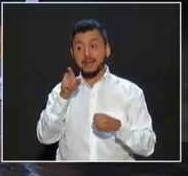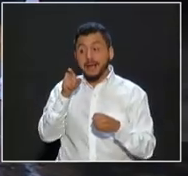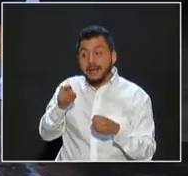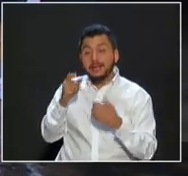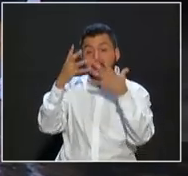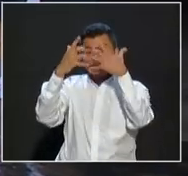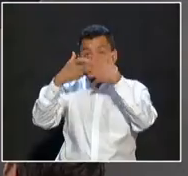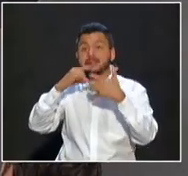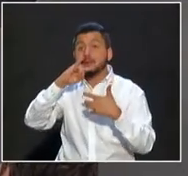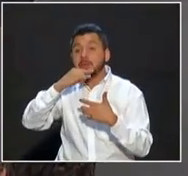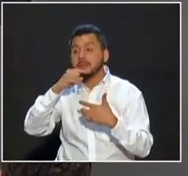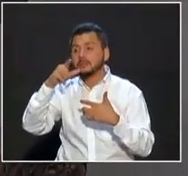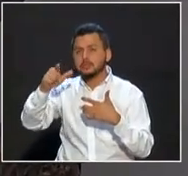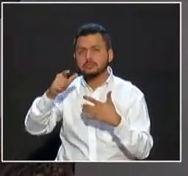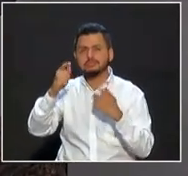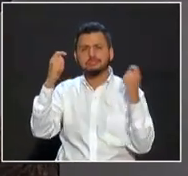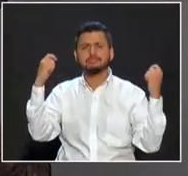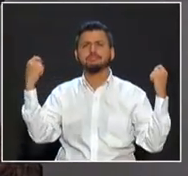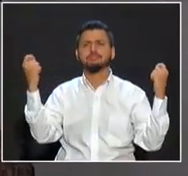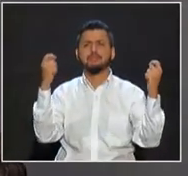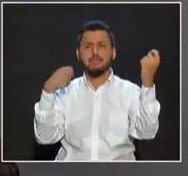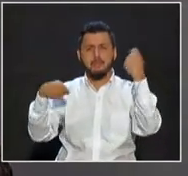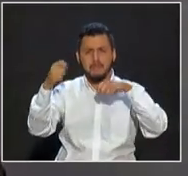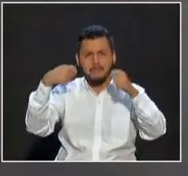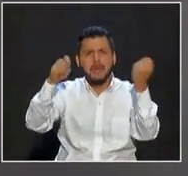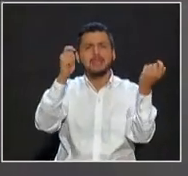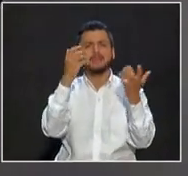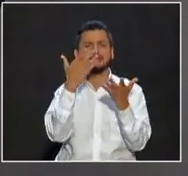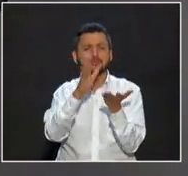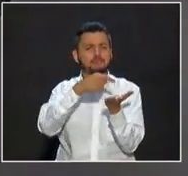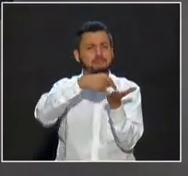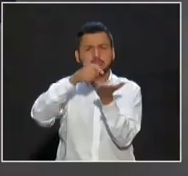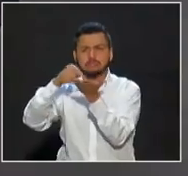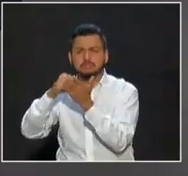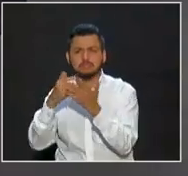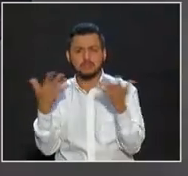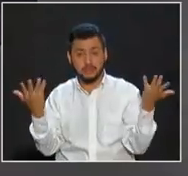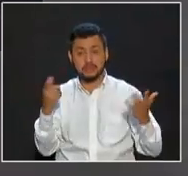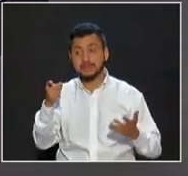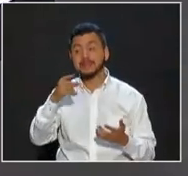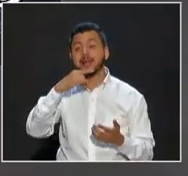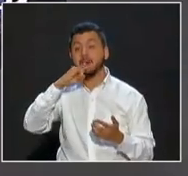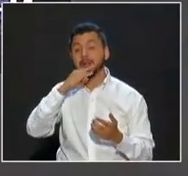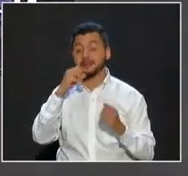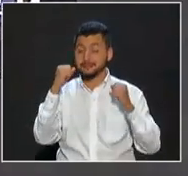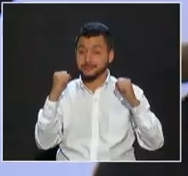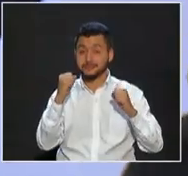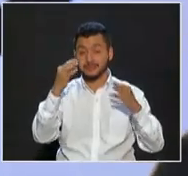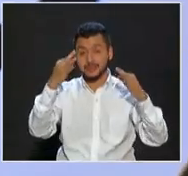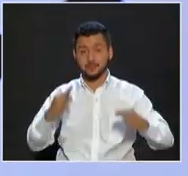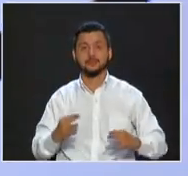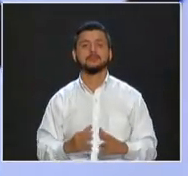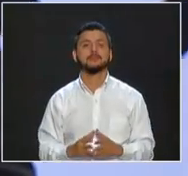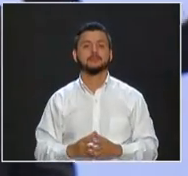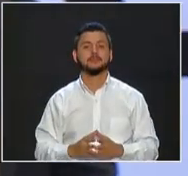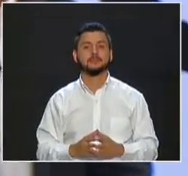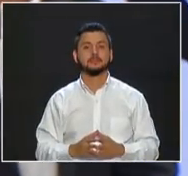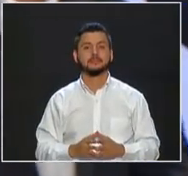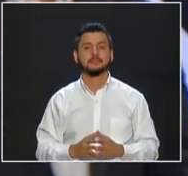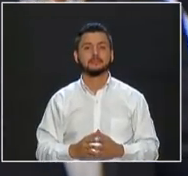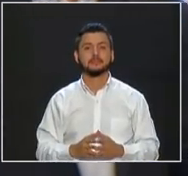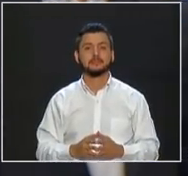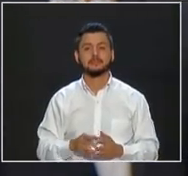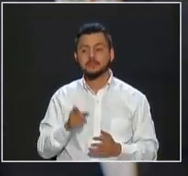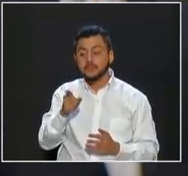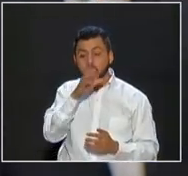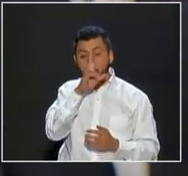pública felipe palau nuevamente esto me permite reafirmar lo que yo represento para nosotros la fla es una